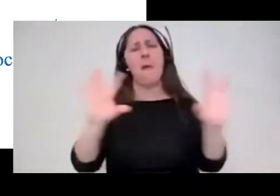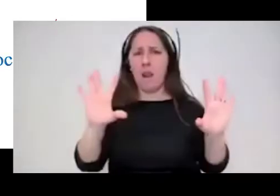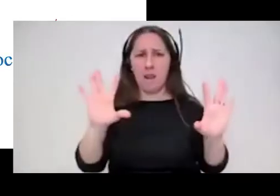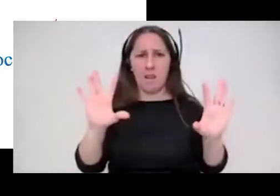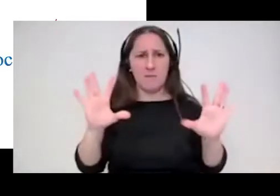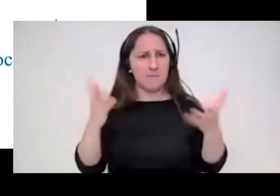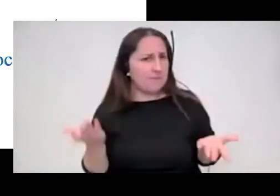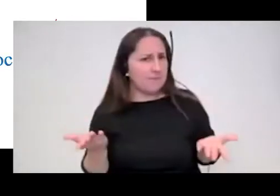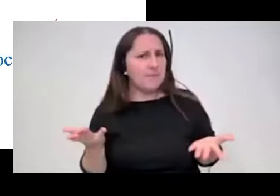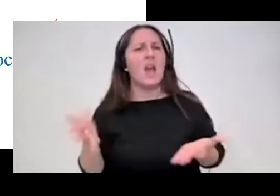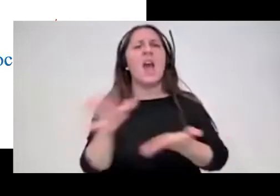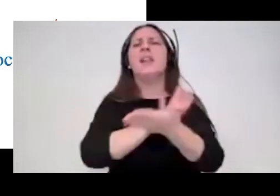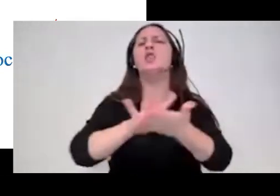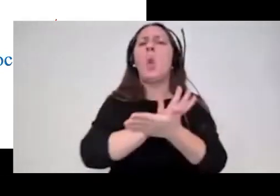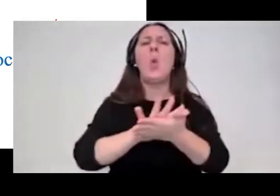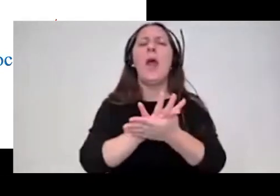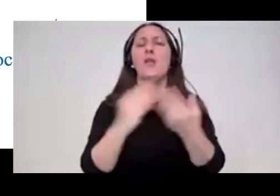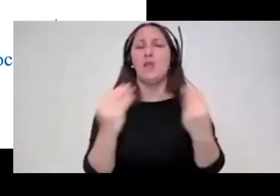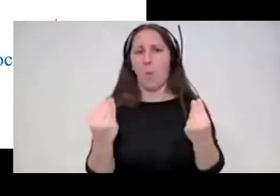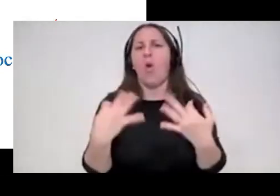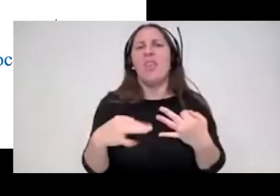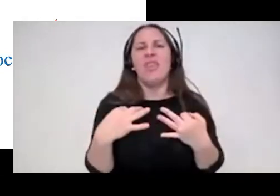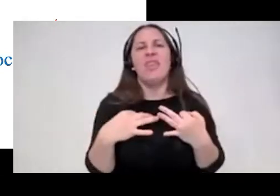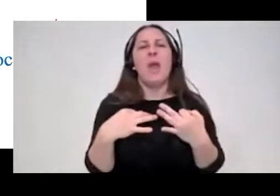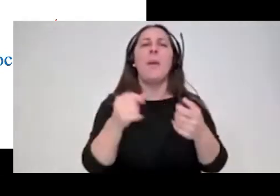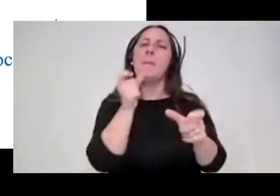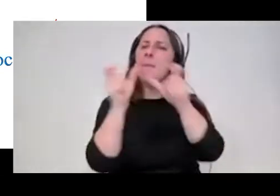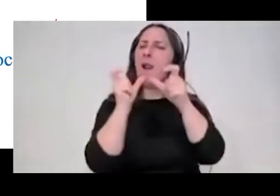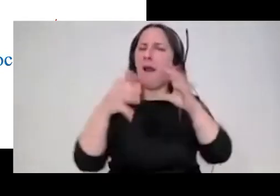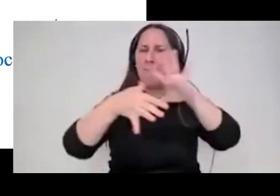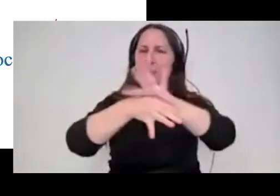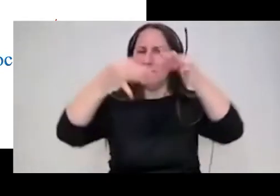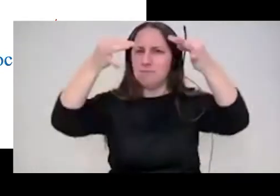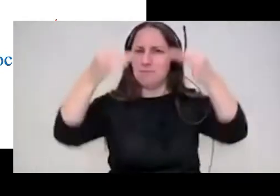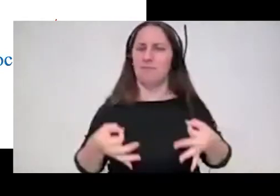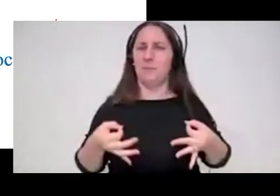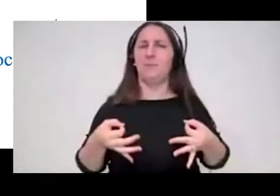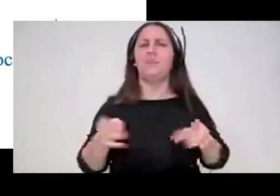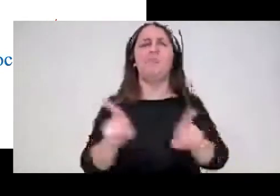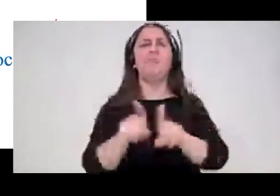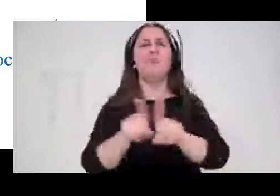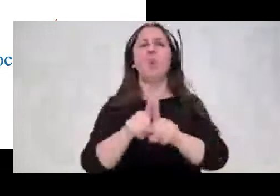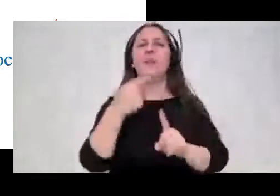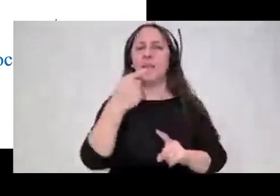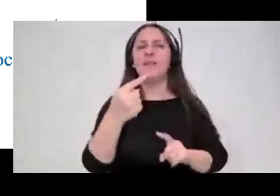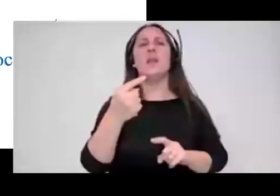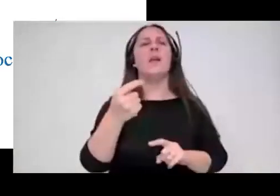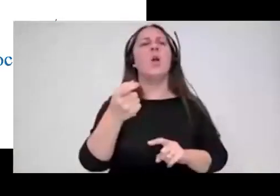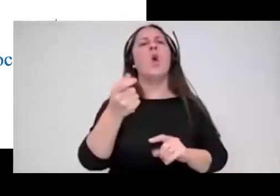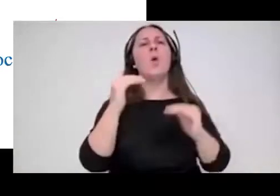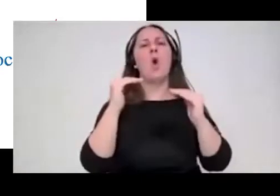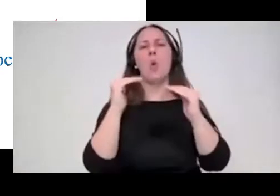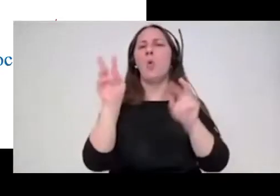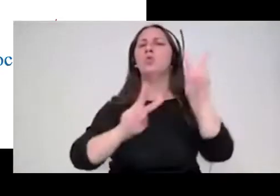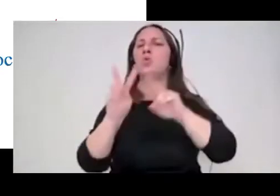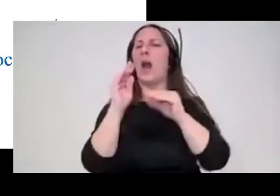tiene que adecuar la terminología, lo que científicamente denominamos establecer categorías. Entonces, digamos,